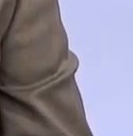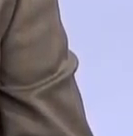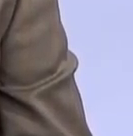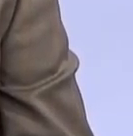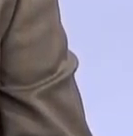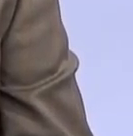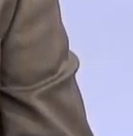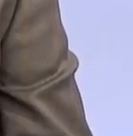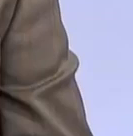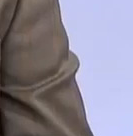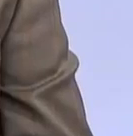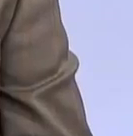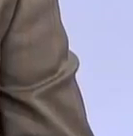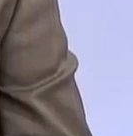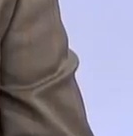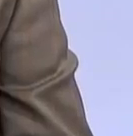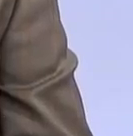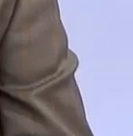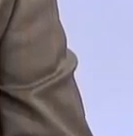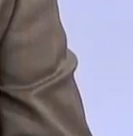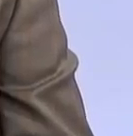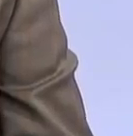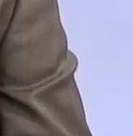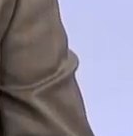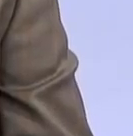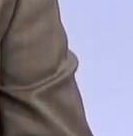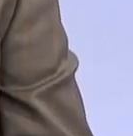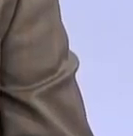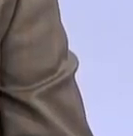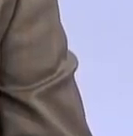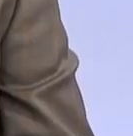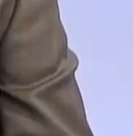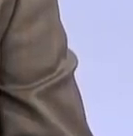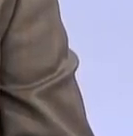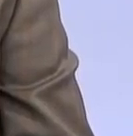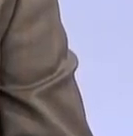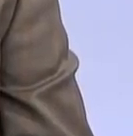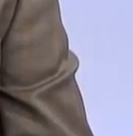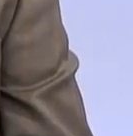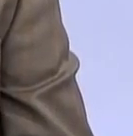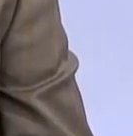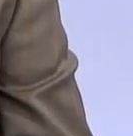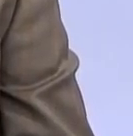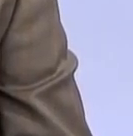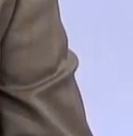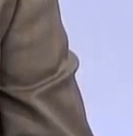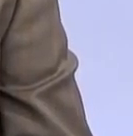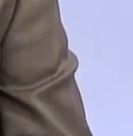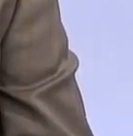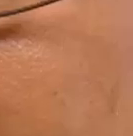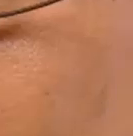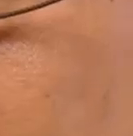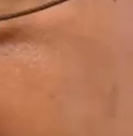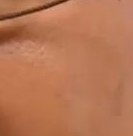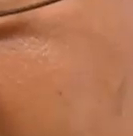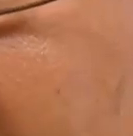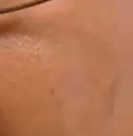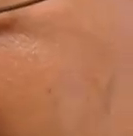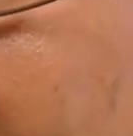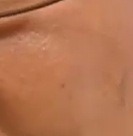sindicar a los dirigentes del fútbol como responsables de malos manejos que se